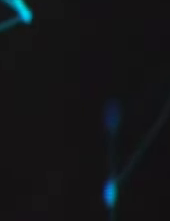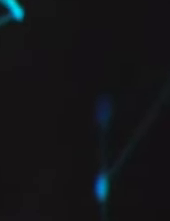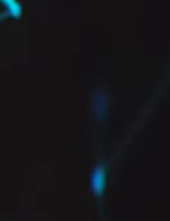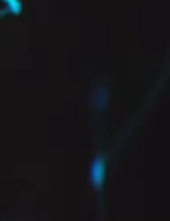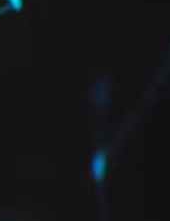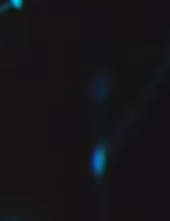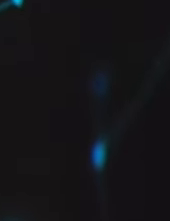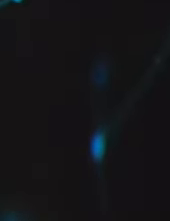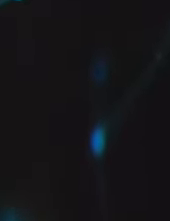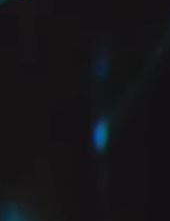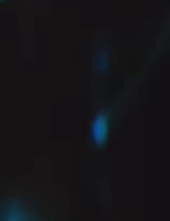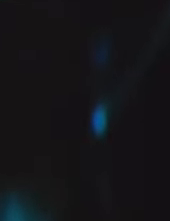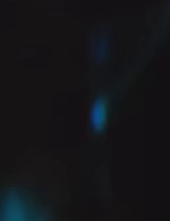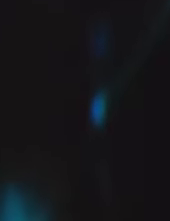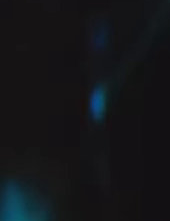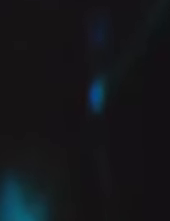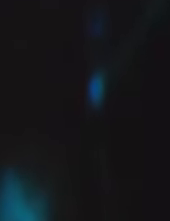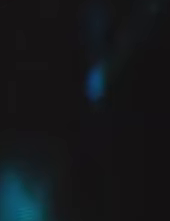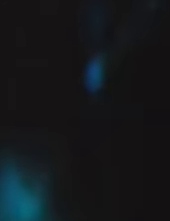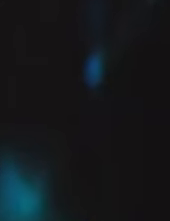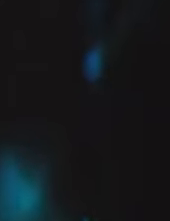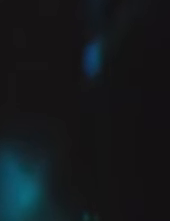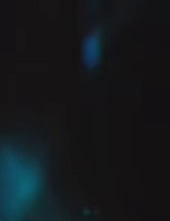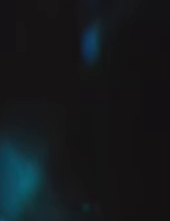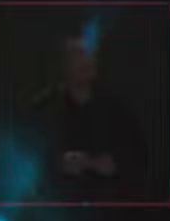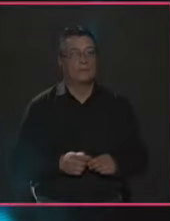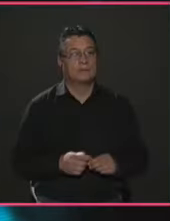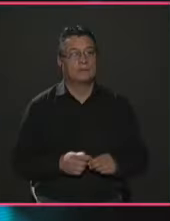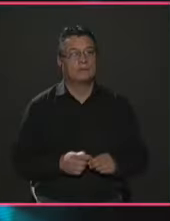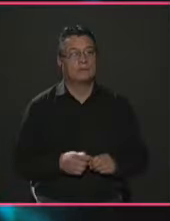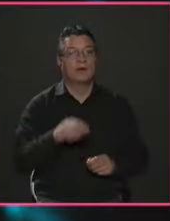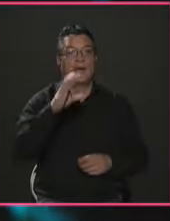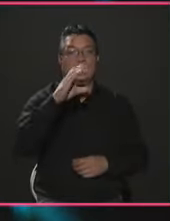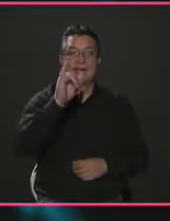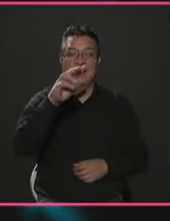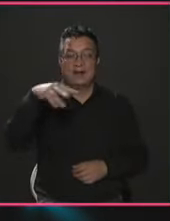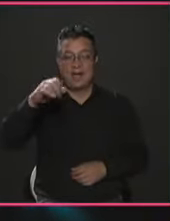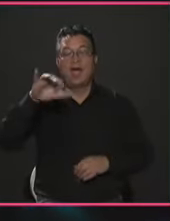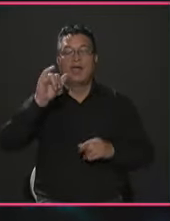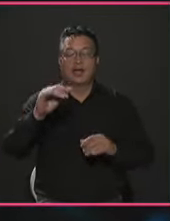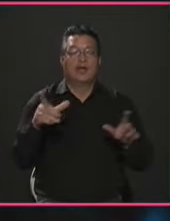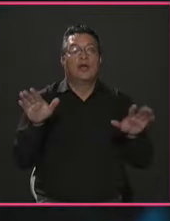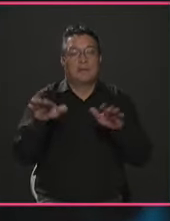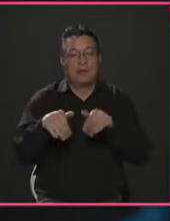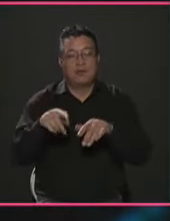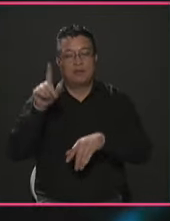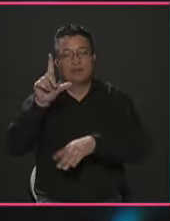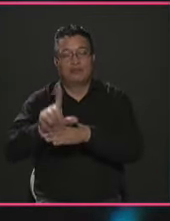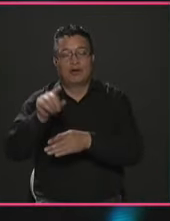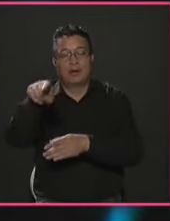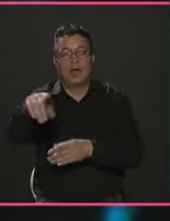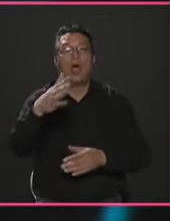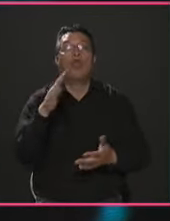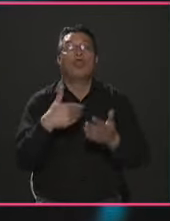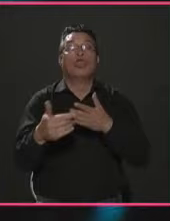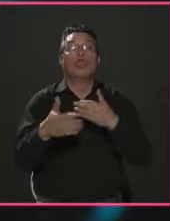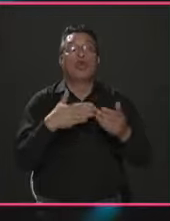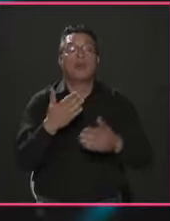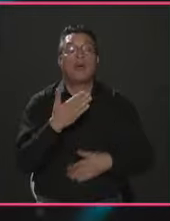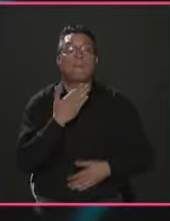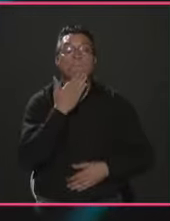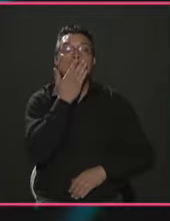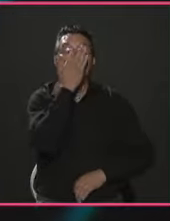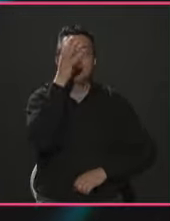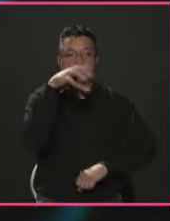el seina también se está desarrollando congreso futuro de manera simultánea en e en puntarenas bien Un